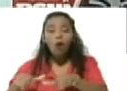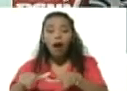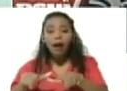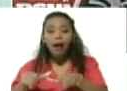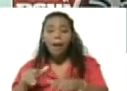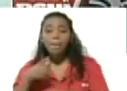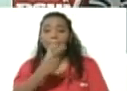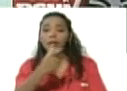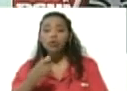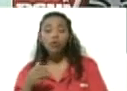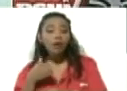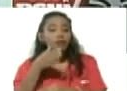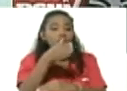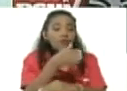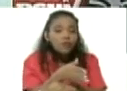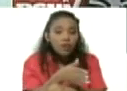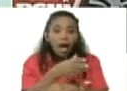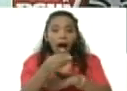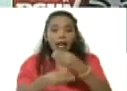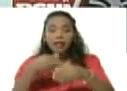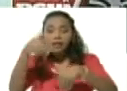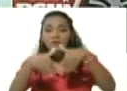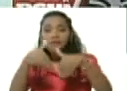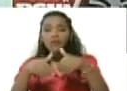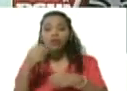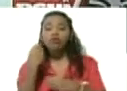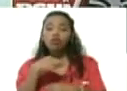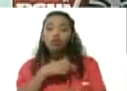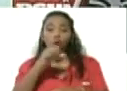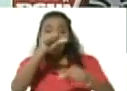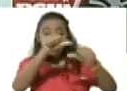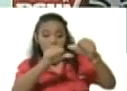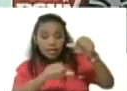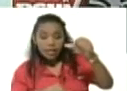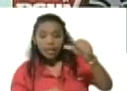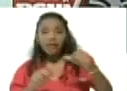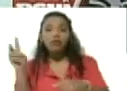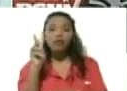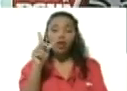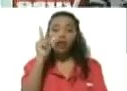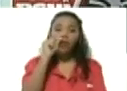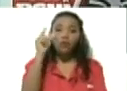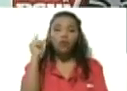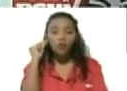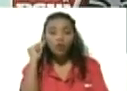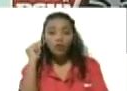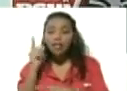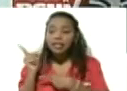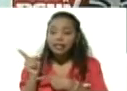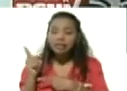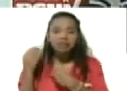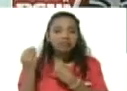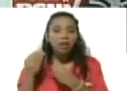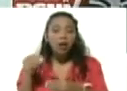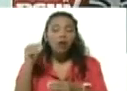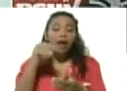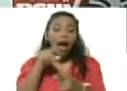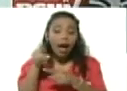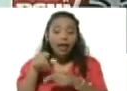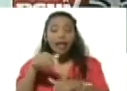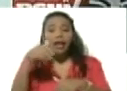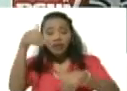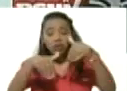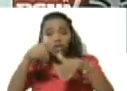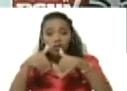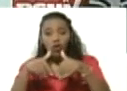a ejercer el voto. Tenemos una lista de venezolanos y venezolanas que ejercen el voto en esos centros,